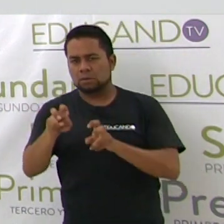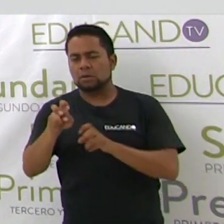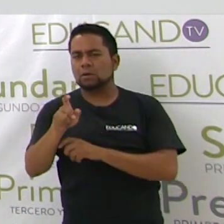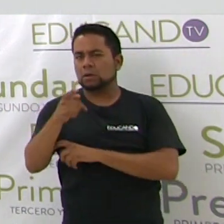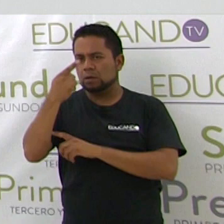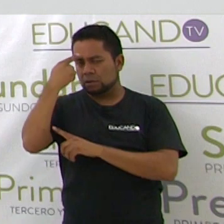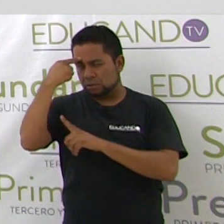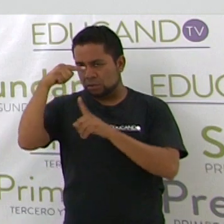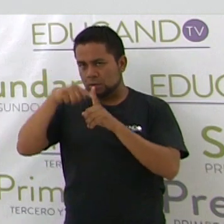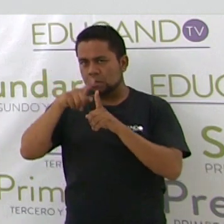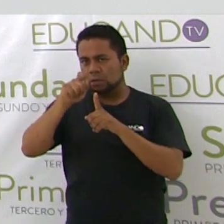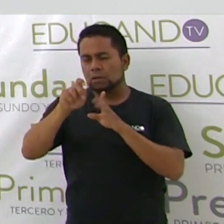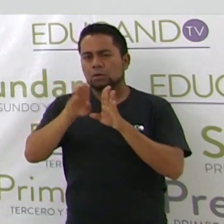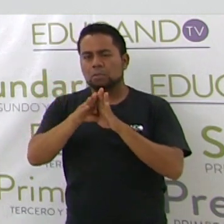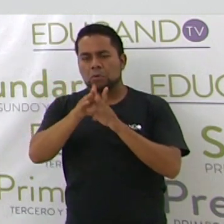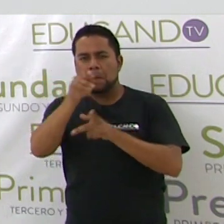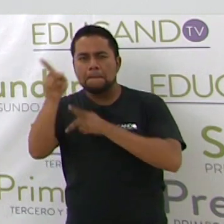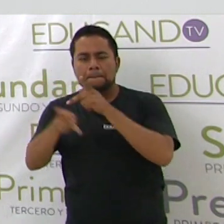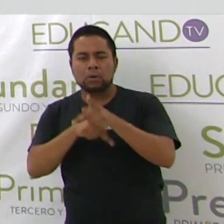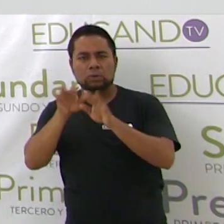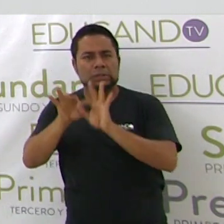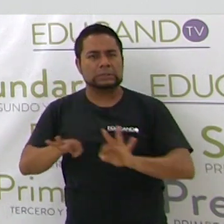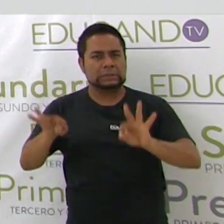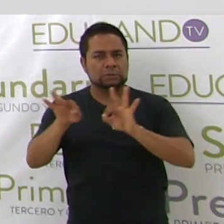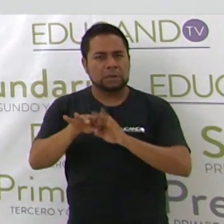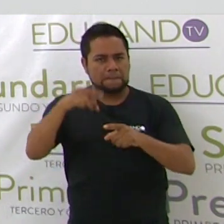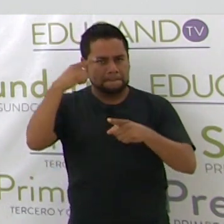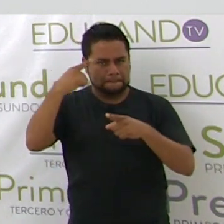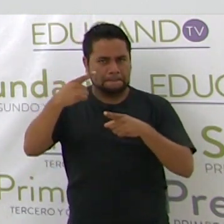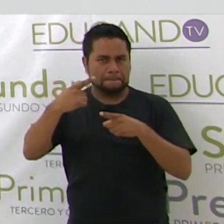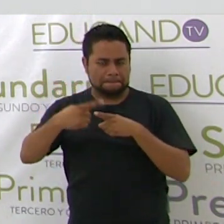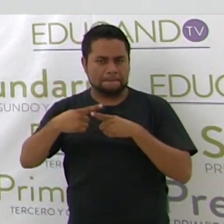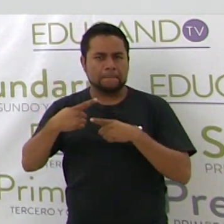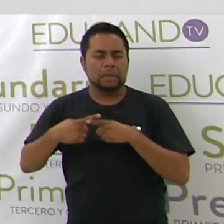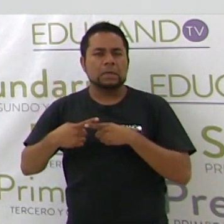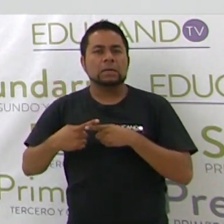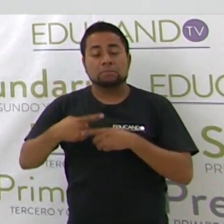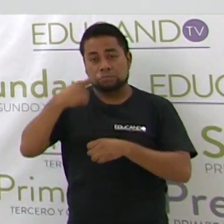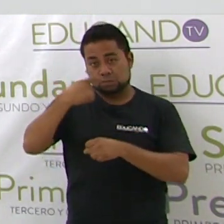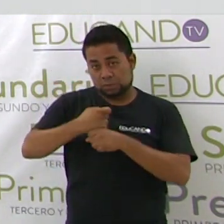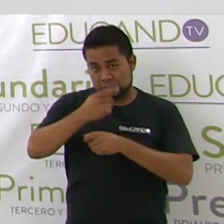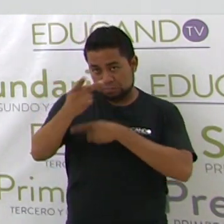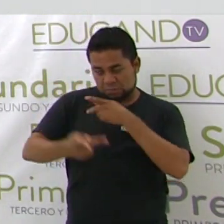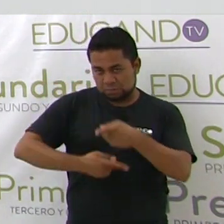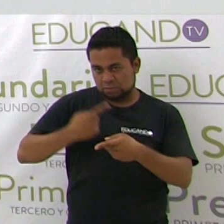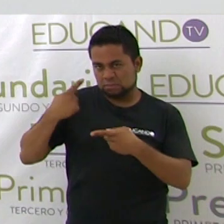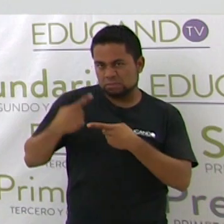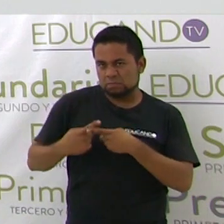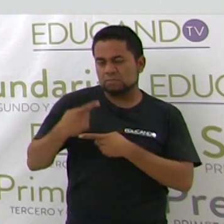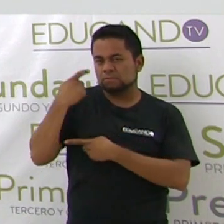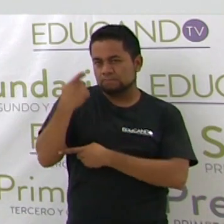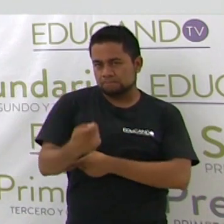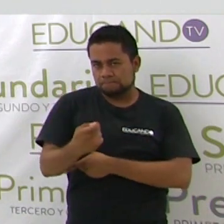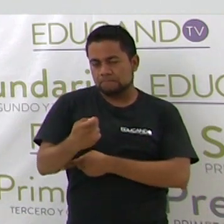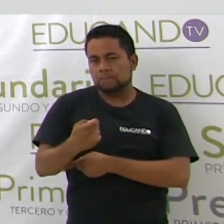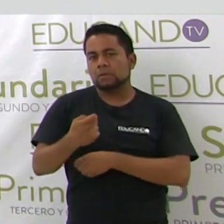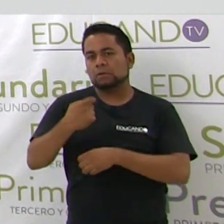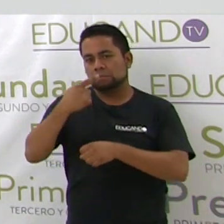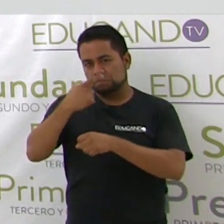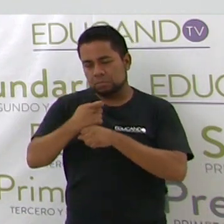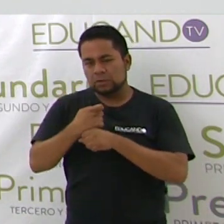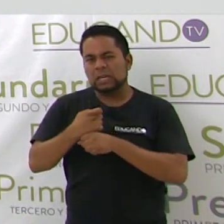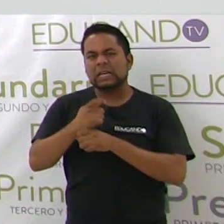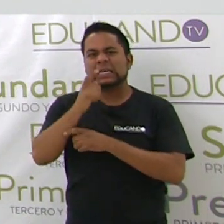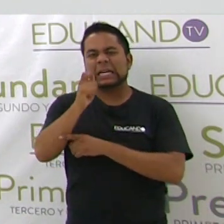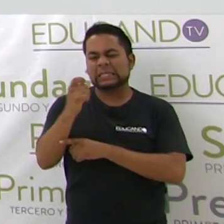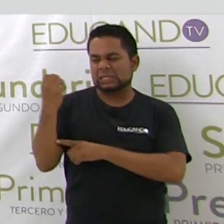a preguntas claves. La primera pregunta que nos vamos a responder en esta clase es ¿qué es una